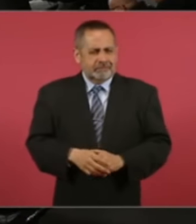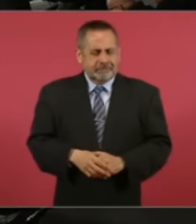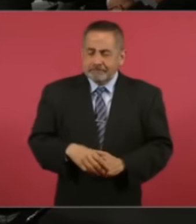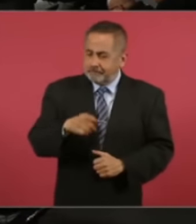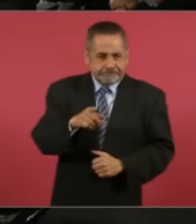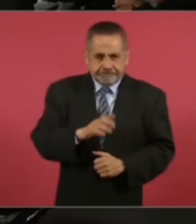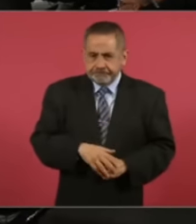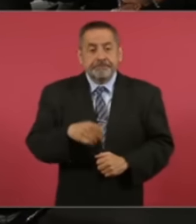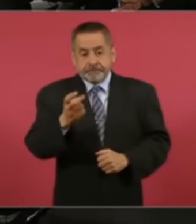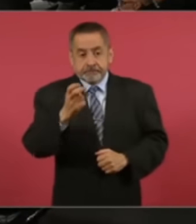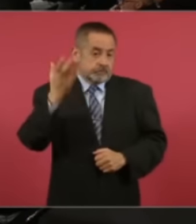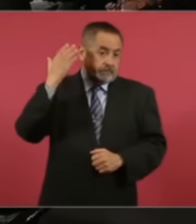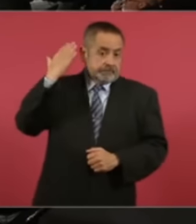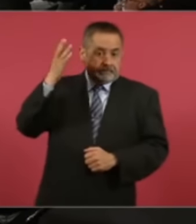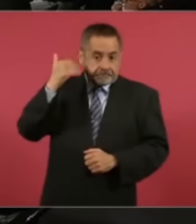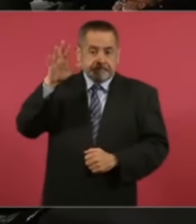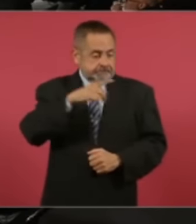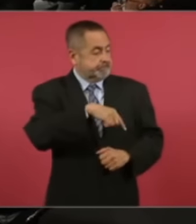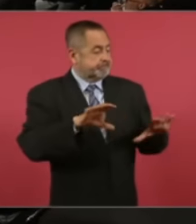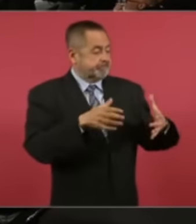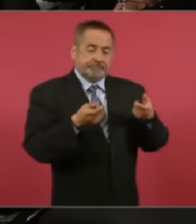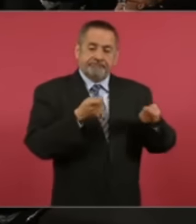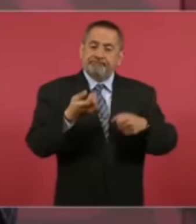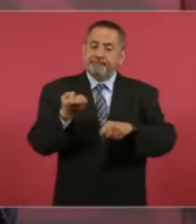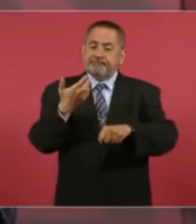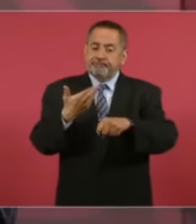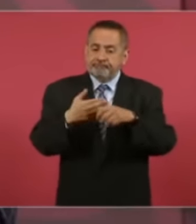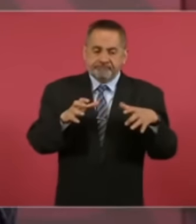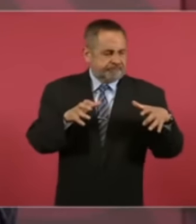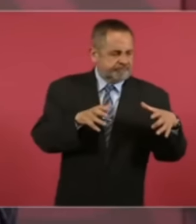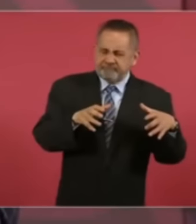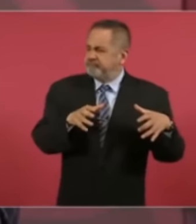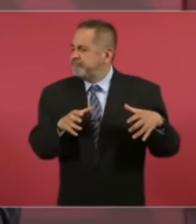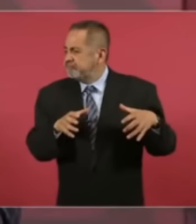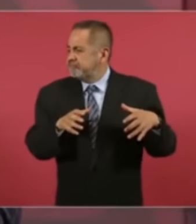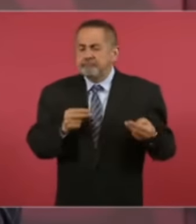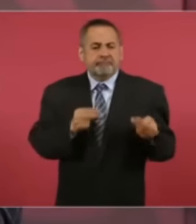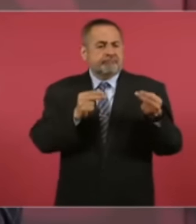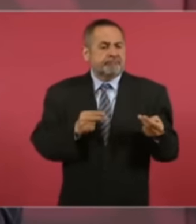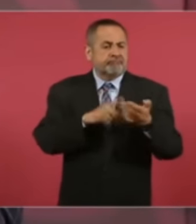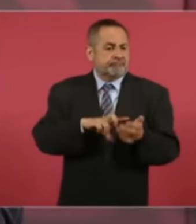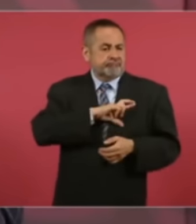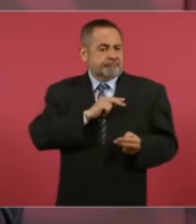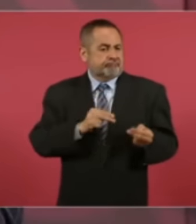Entonces era el dominio de las empresas extranjeras.